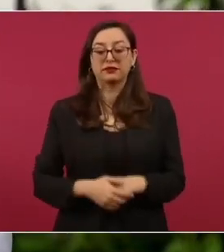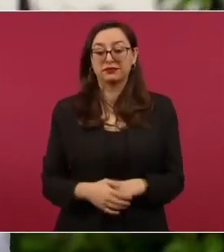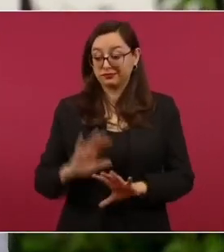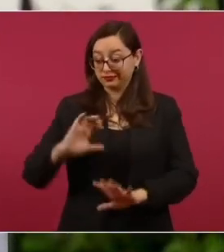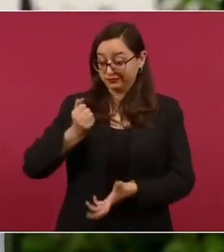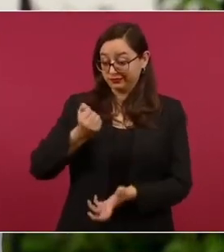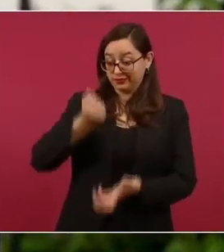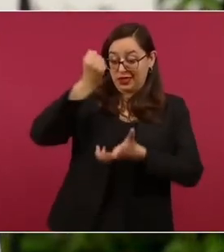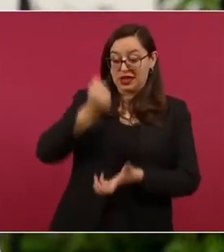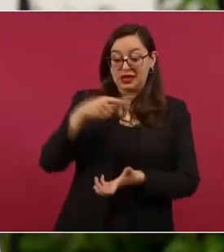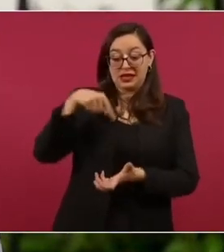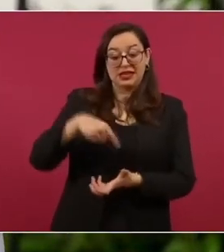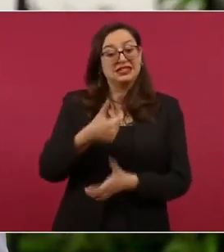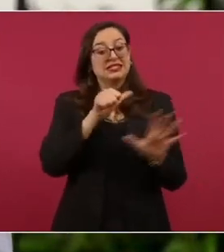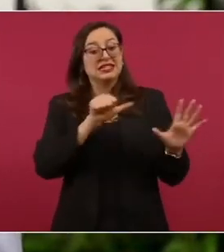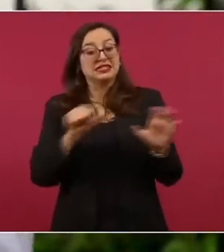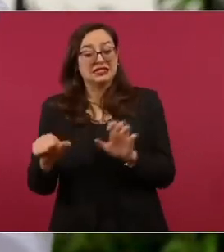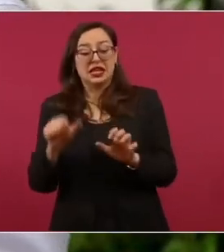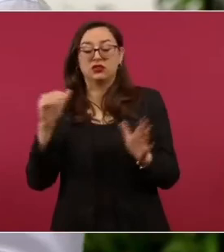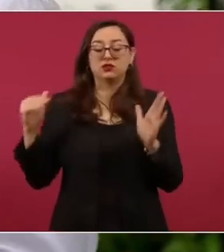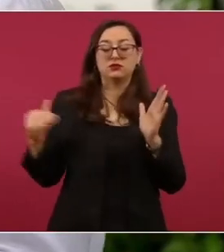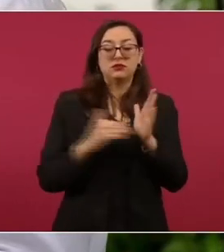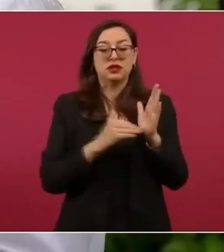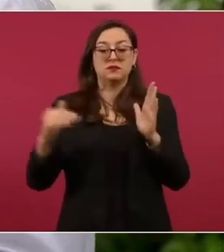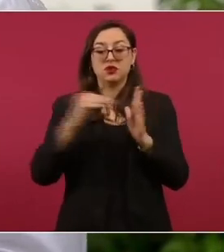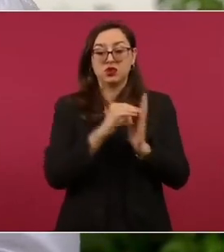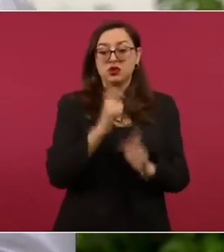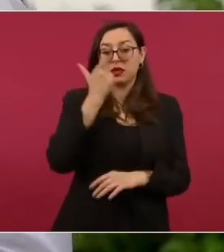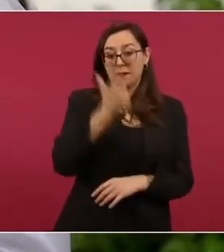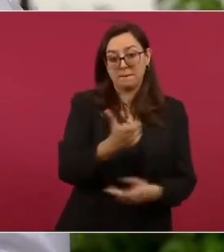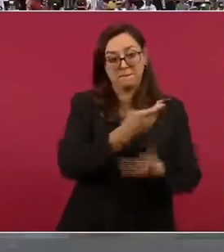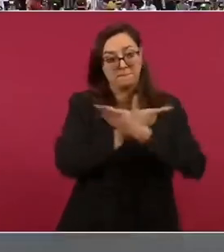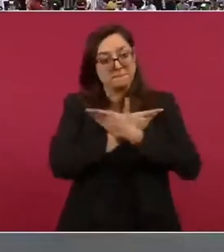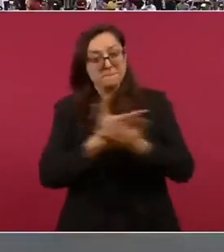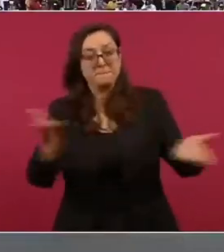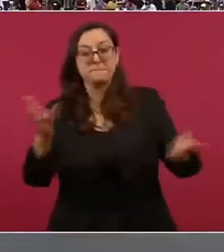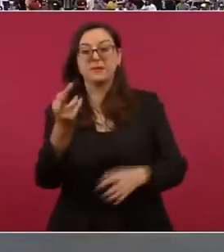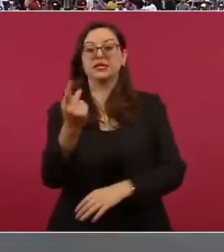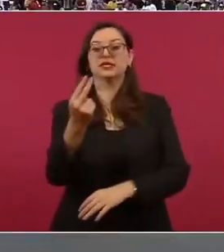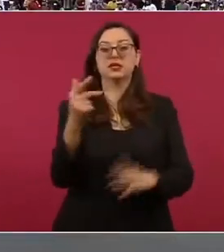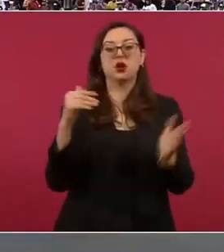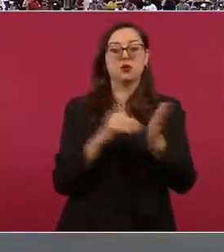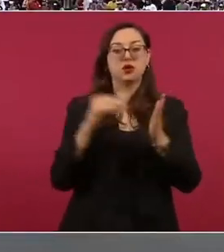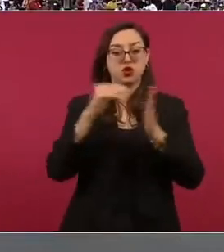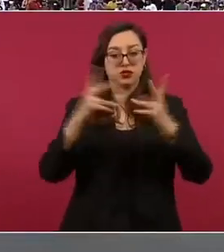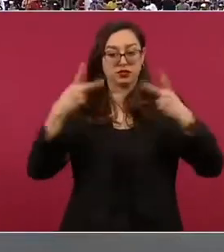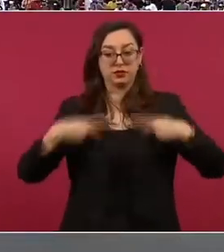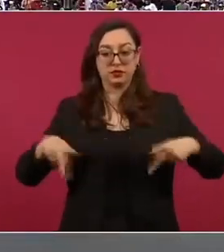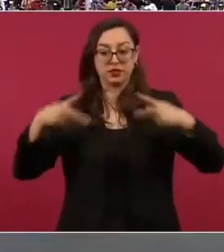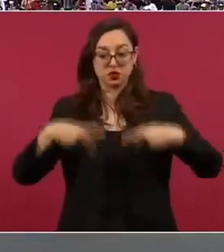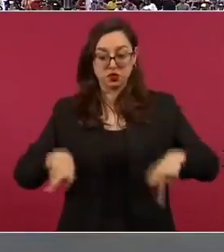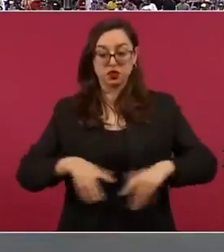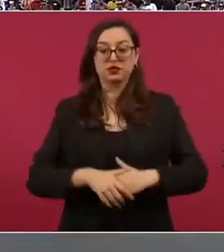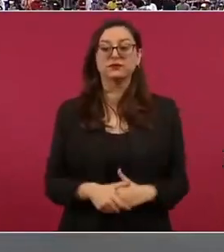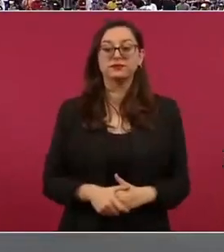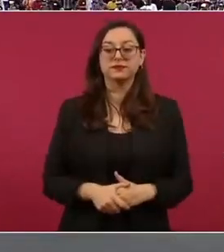600.000 millones de pesos destinados a 25 millones de beneficiarios.